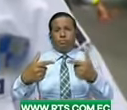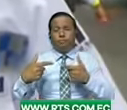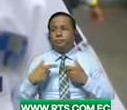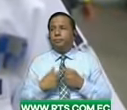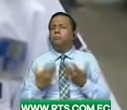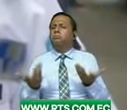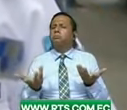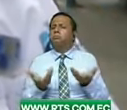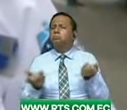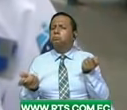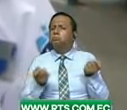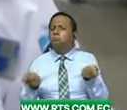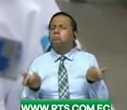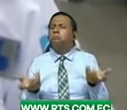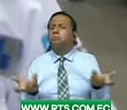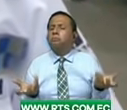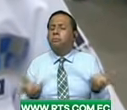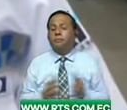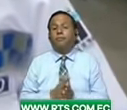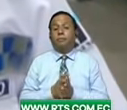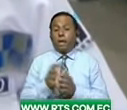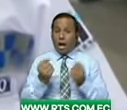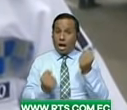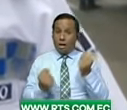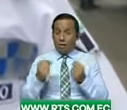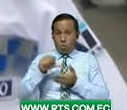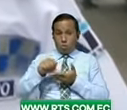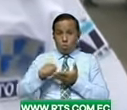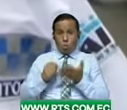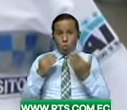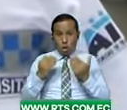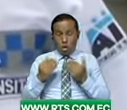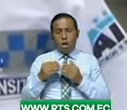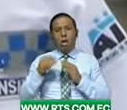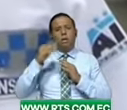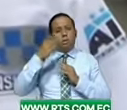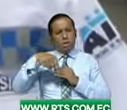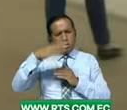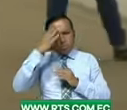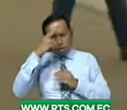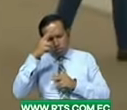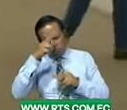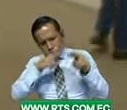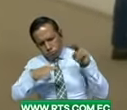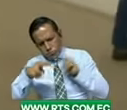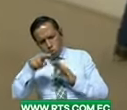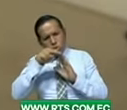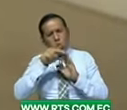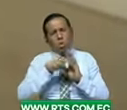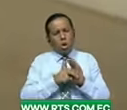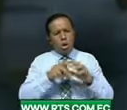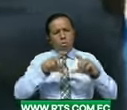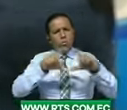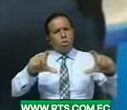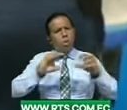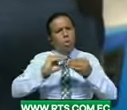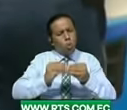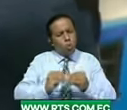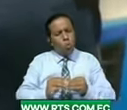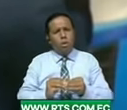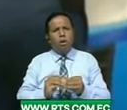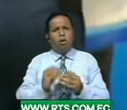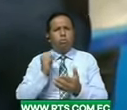que los vehículos que salen de la ciudad de Guayaquil cumplan con las normas de tránsito, es decir, que vayan con las placas de identificación, la